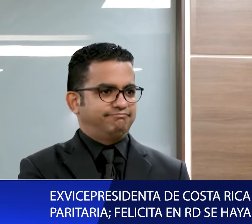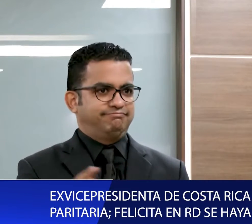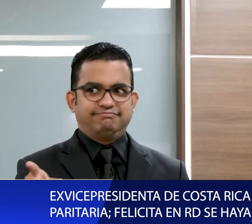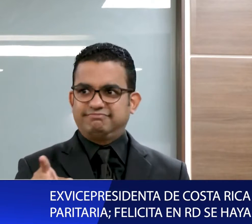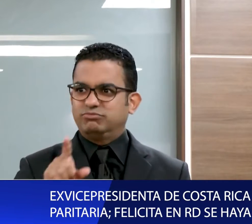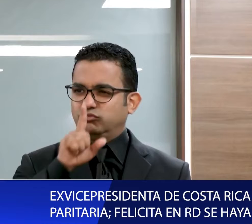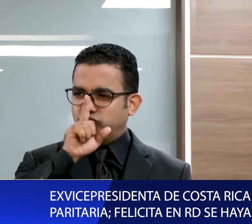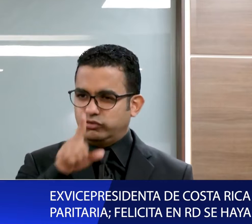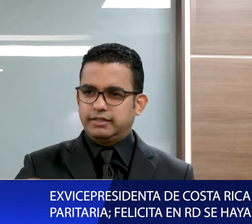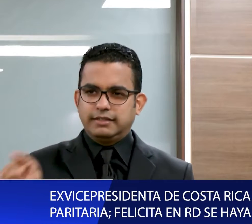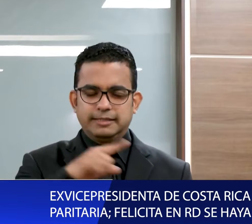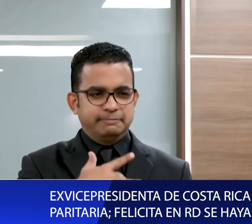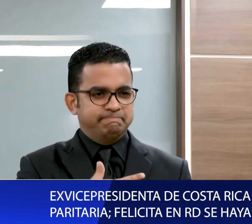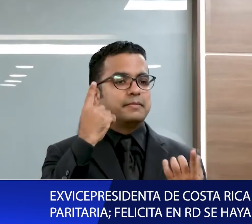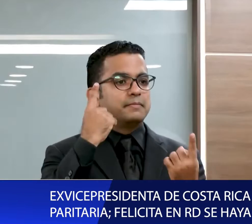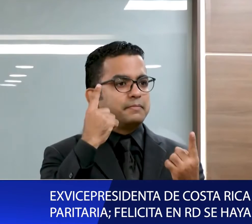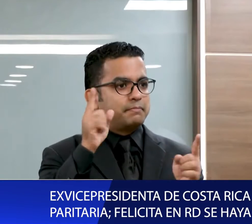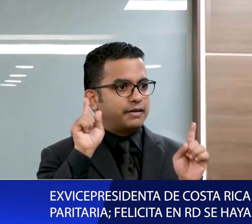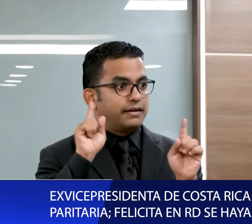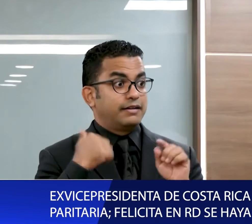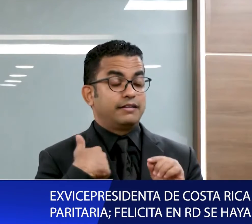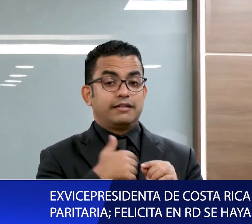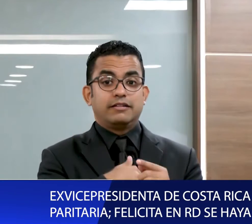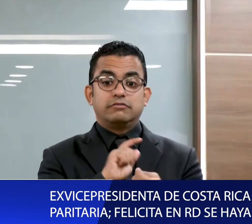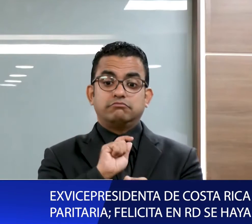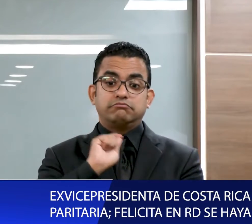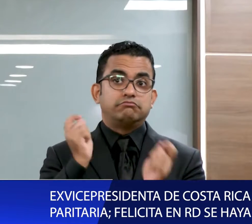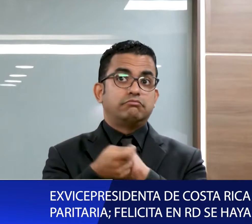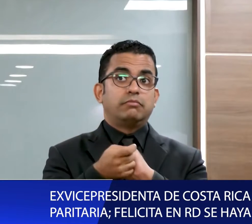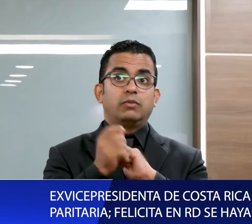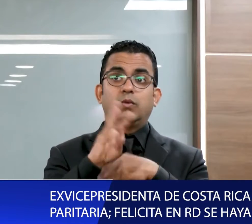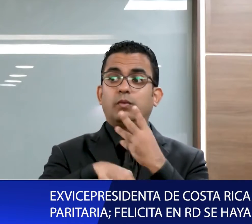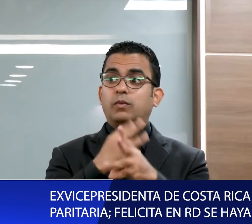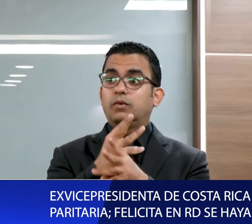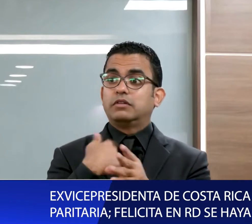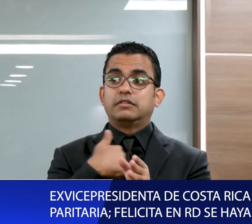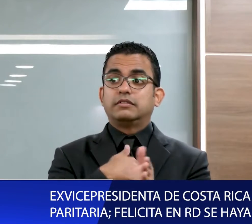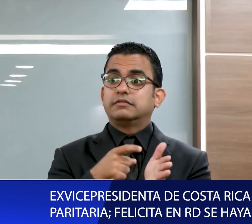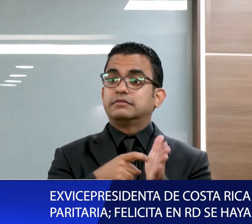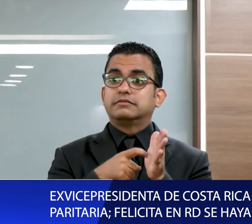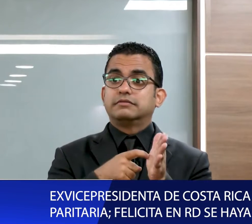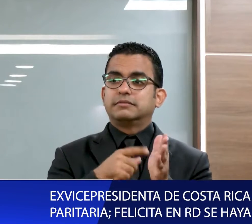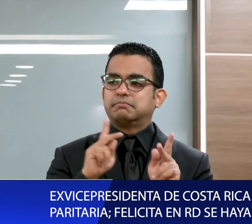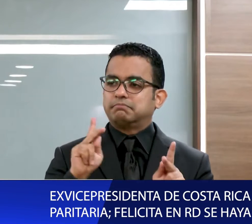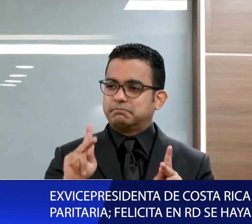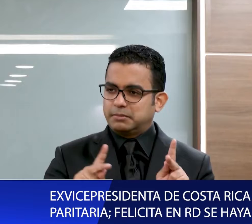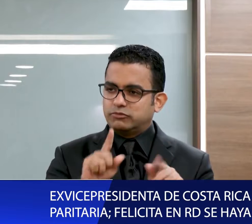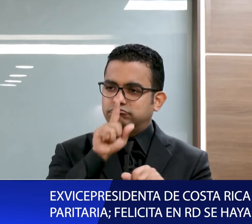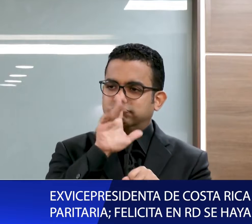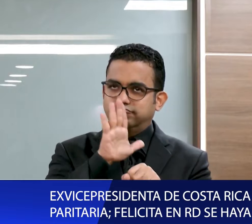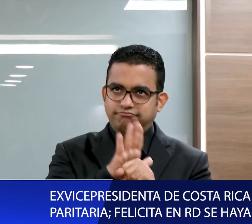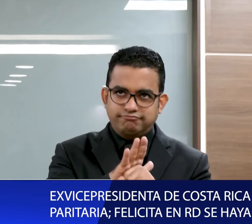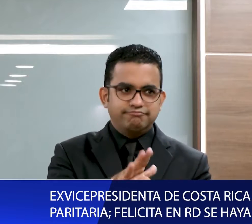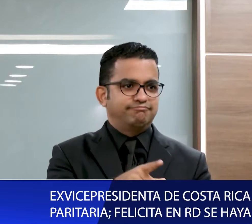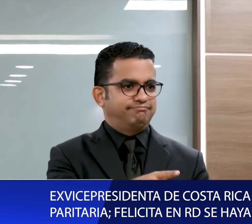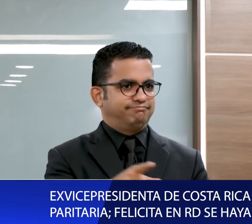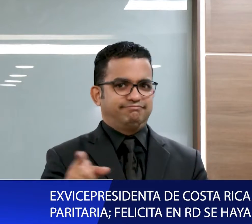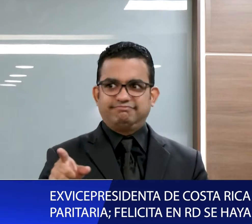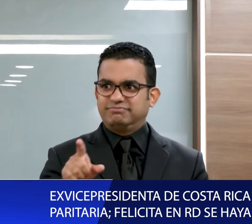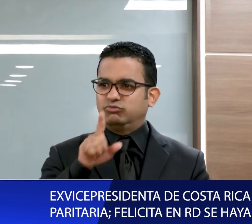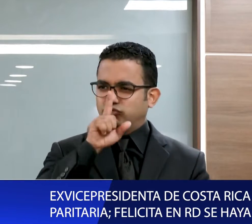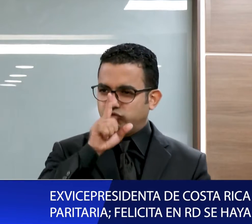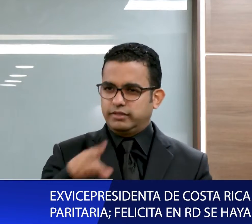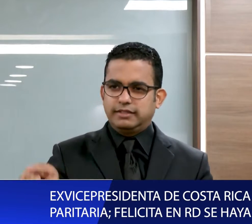mandato constitucional. Escuchemos. Para transformar el mundo, requerimos de gente con familia, de gente que